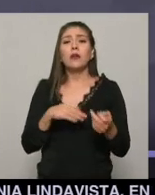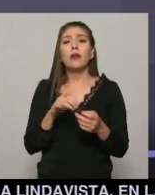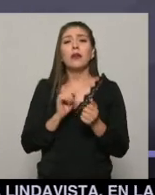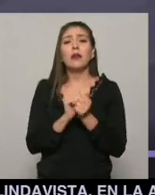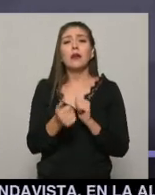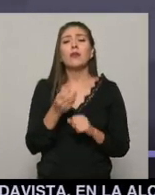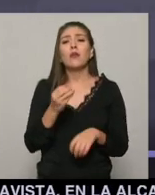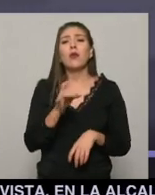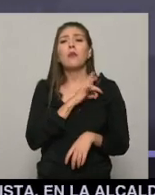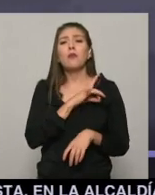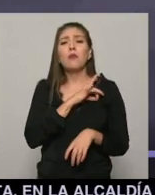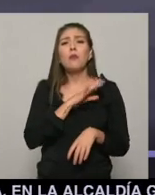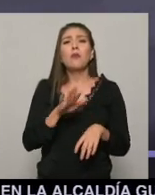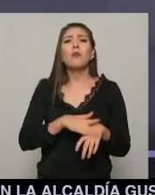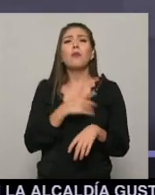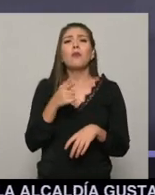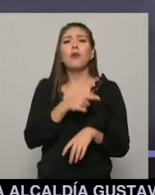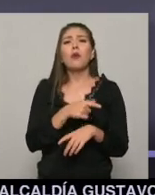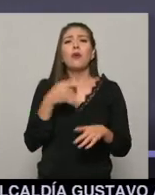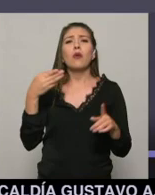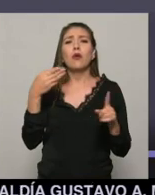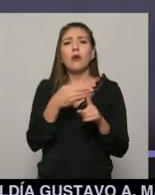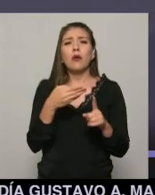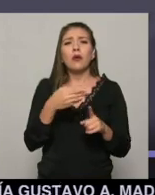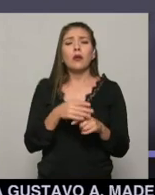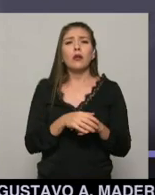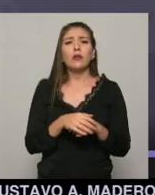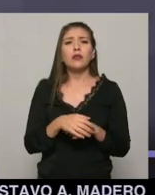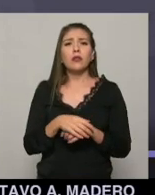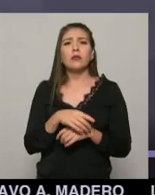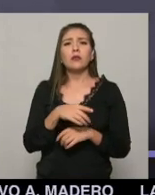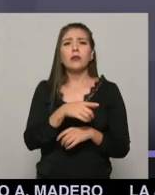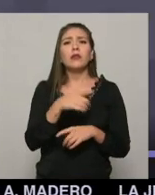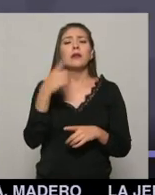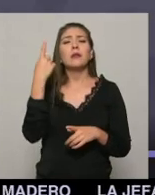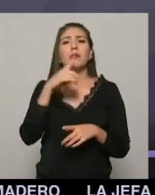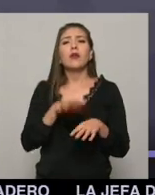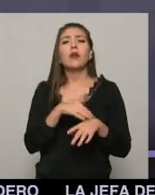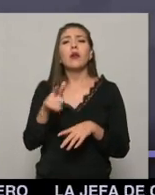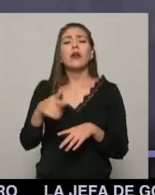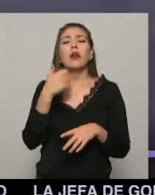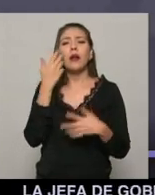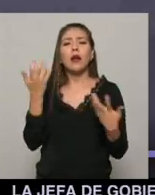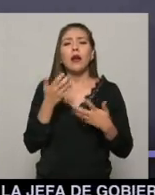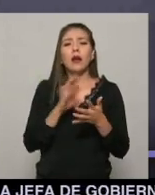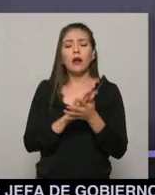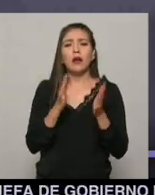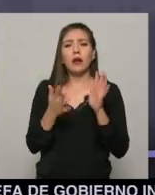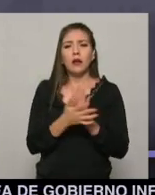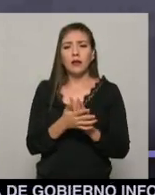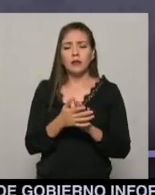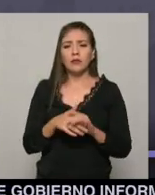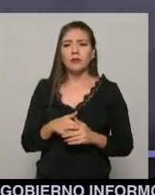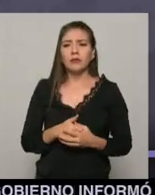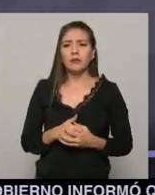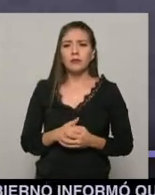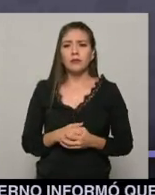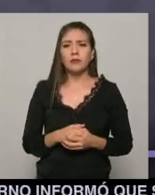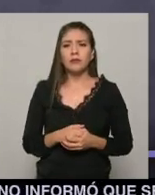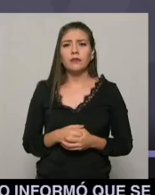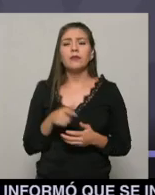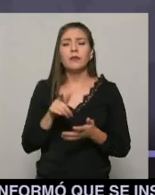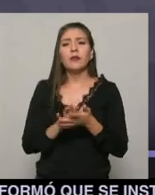somos objetivo de esta delincuencia organizada uniformada. Delincuencia